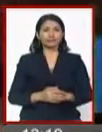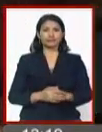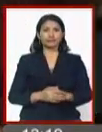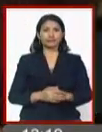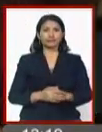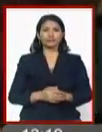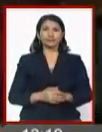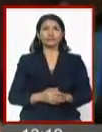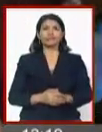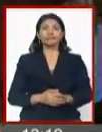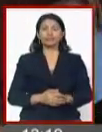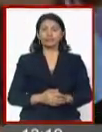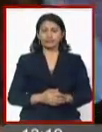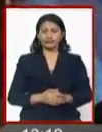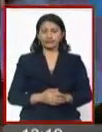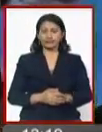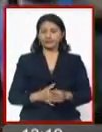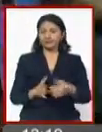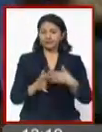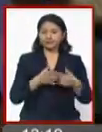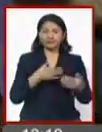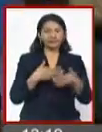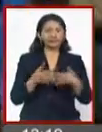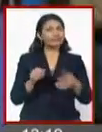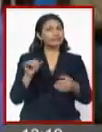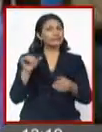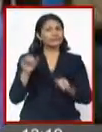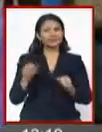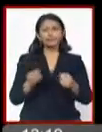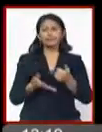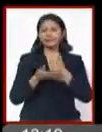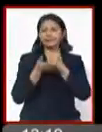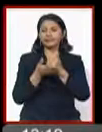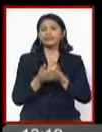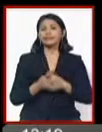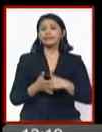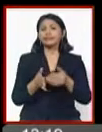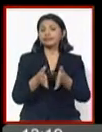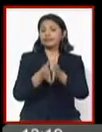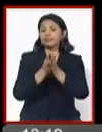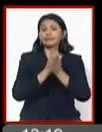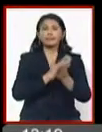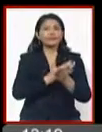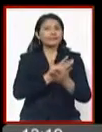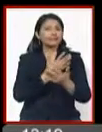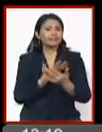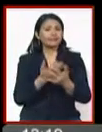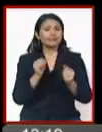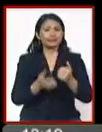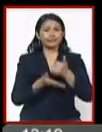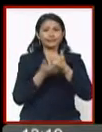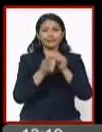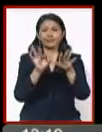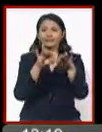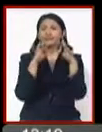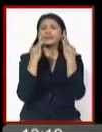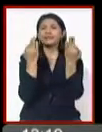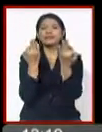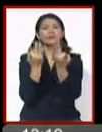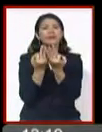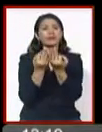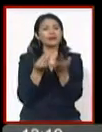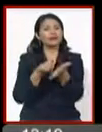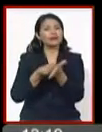poquito aunque no sea mucho pero a mí me va a servir apelamos a su buen corazón para poder ayudar a esta familia